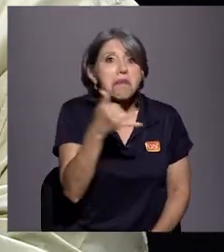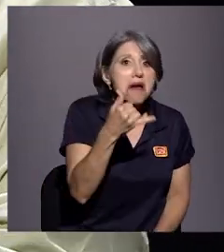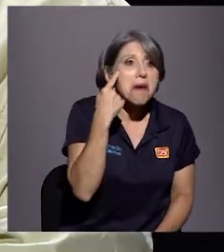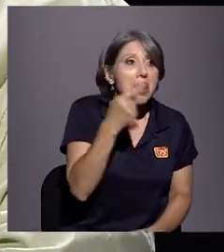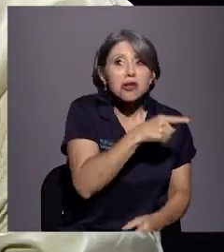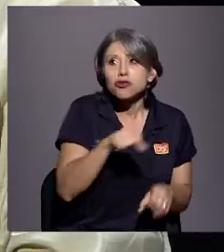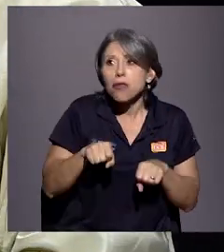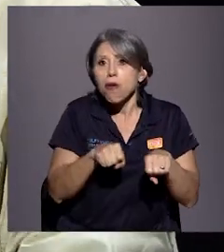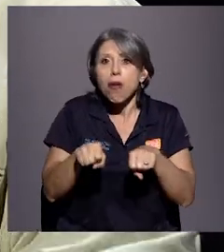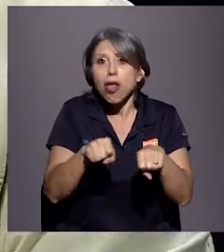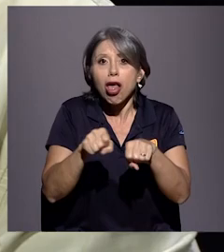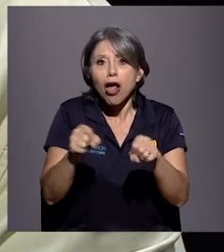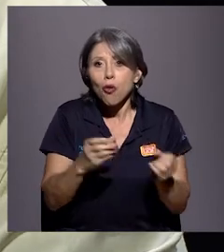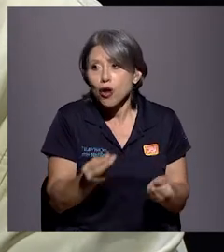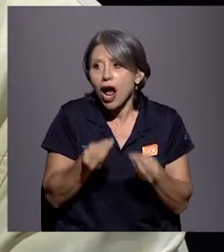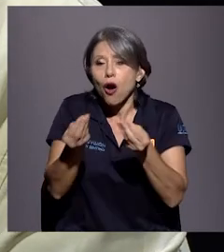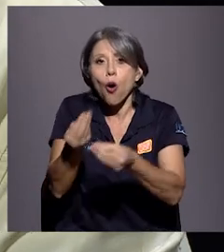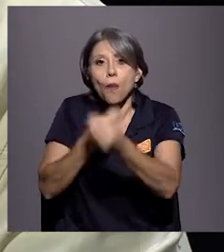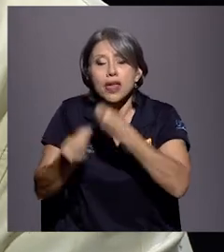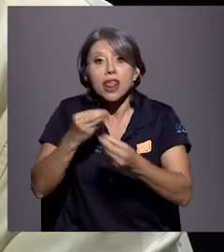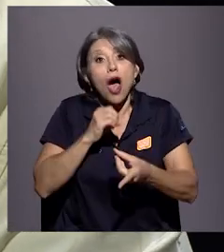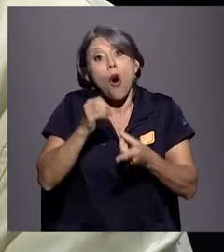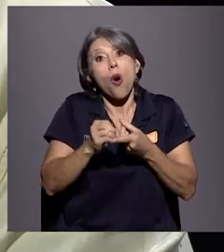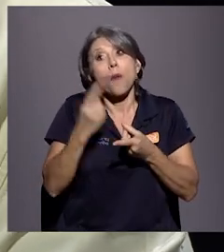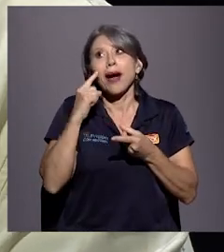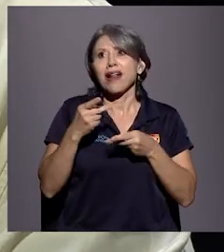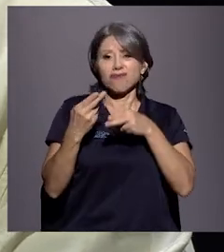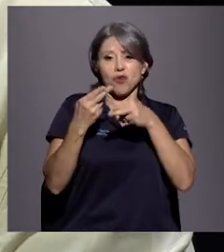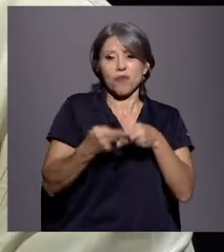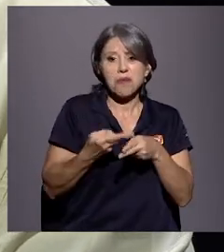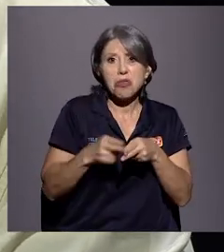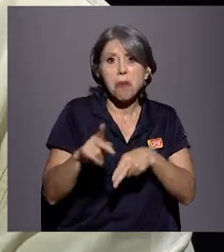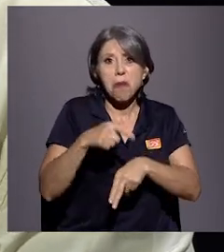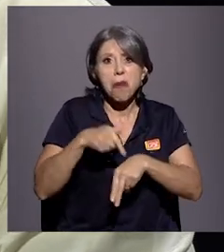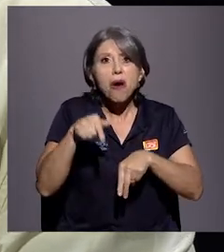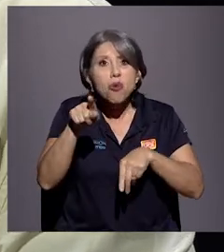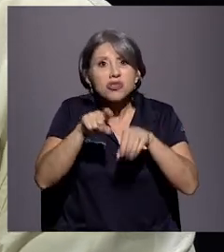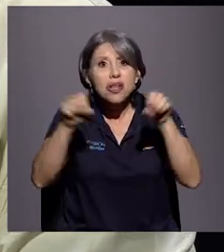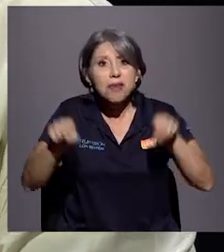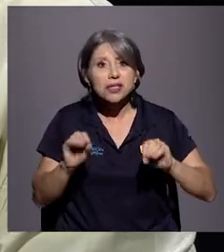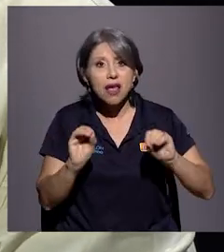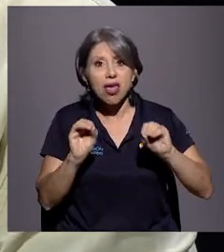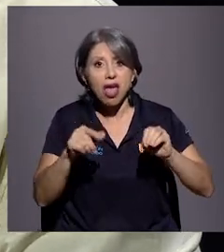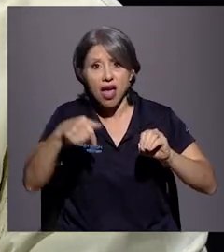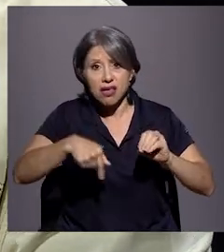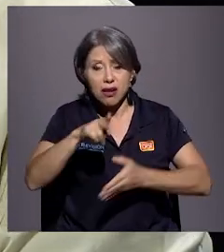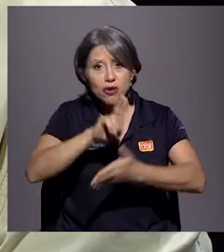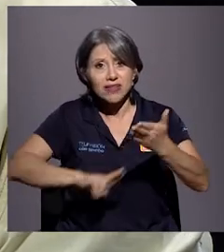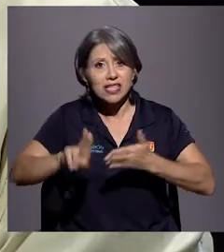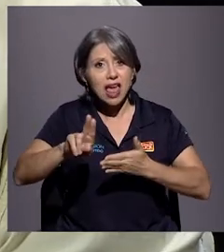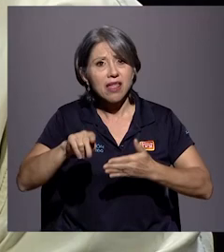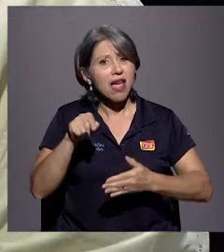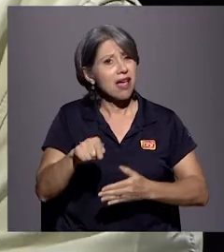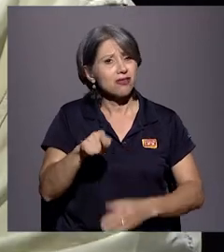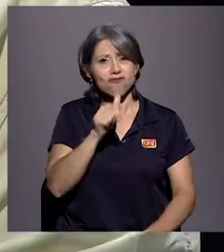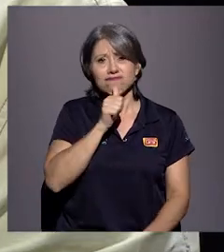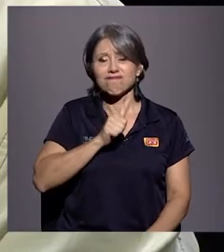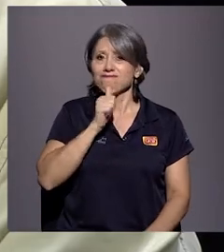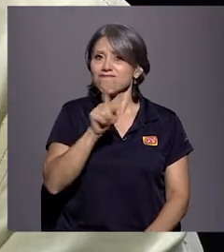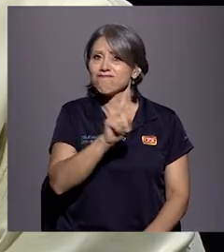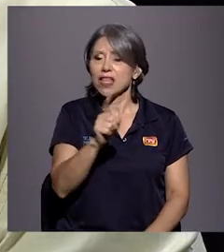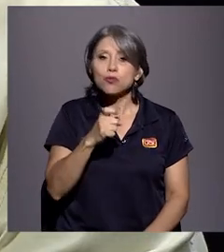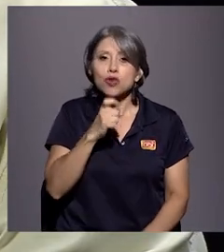para dar un semestre en la universidad. Esto no se aguanta realmente y es muy difícil porque ¿cómo se